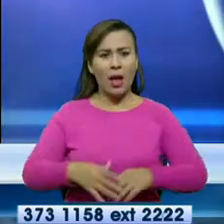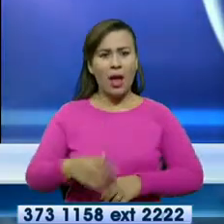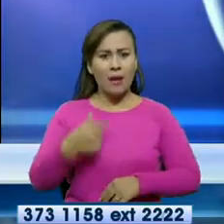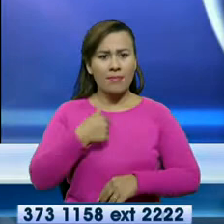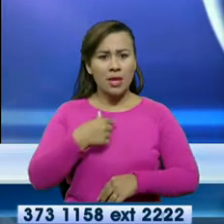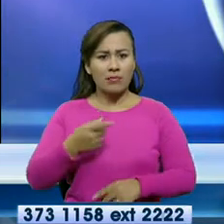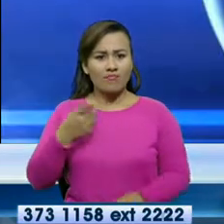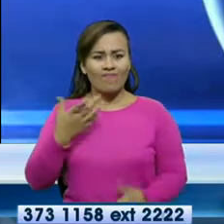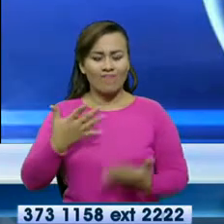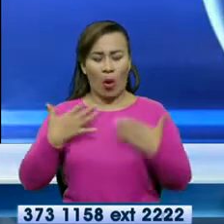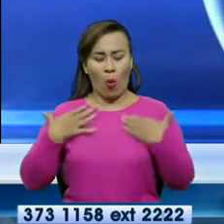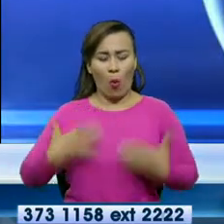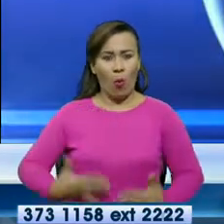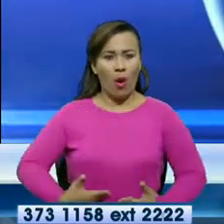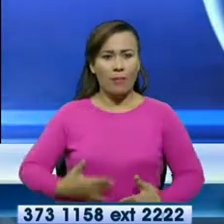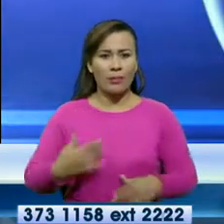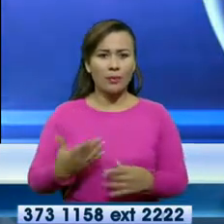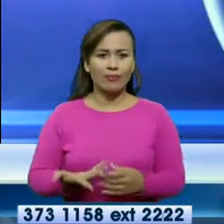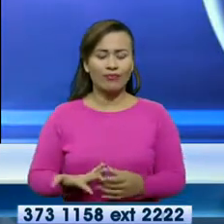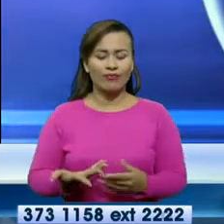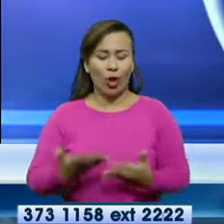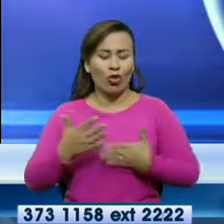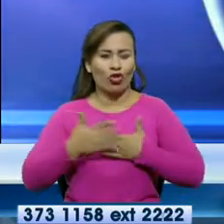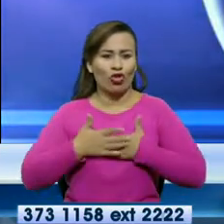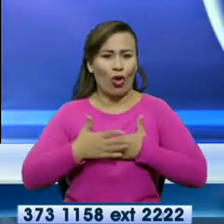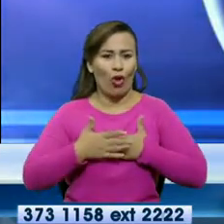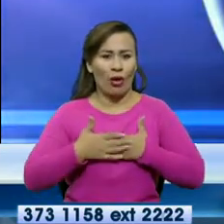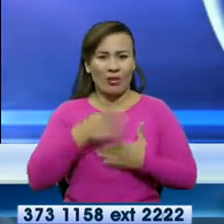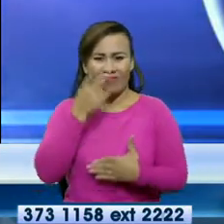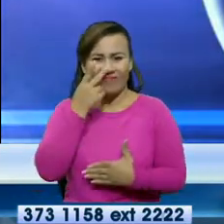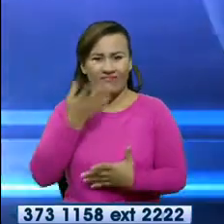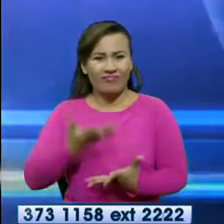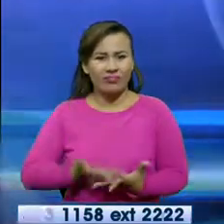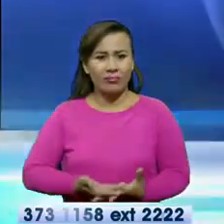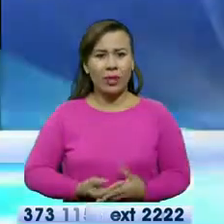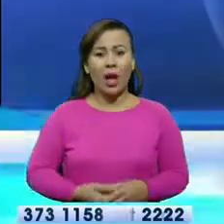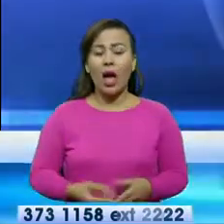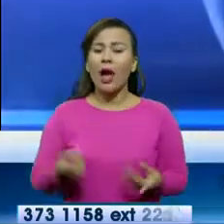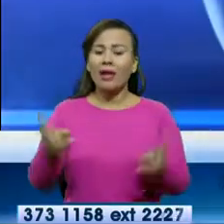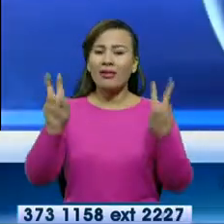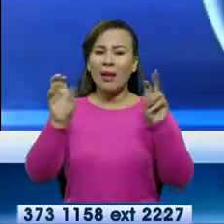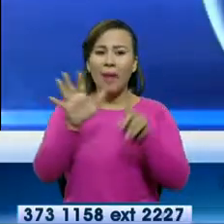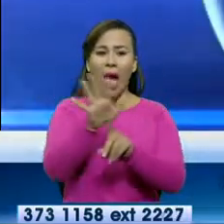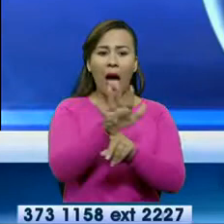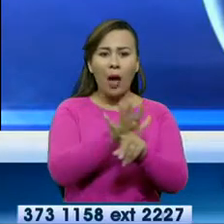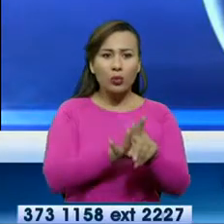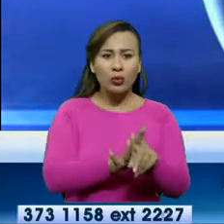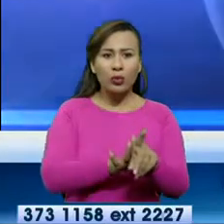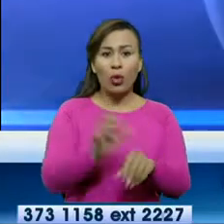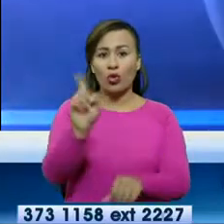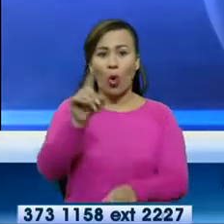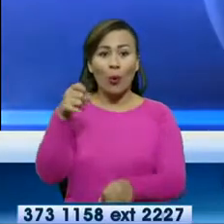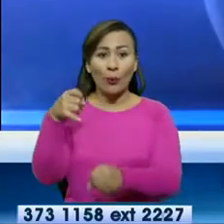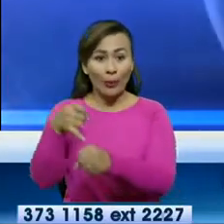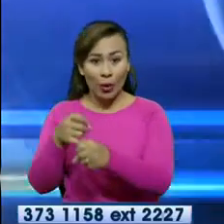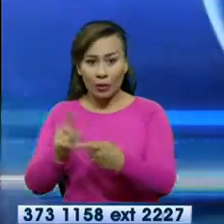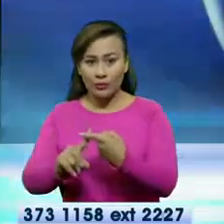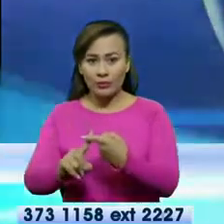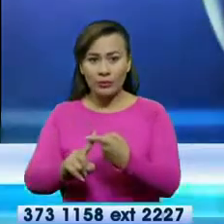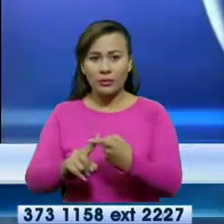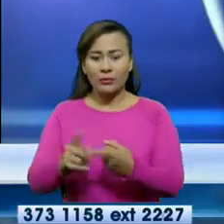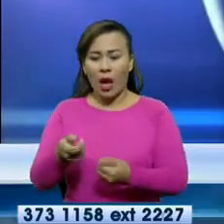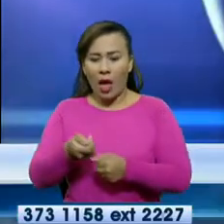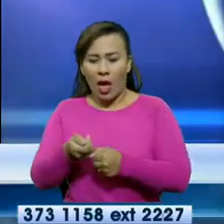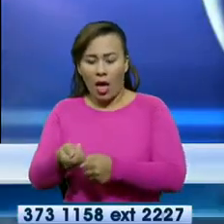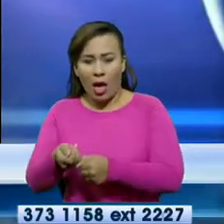obscenos que estaba haciendo el ciudadano en ese momento. El delito es abuso sexual, no es violación ni tampoco acoso sexual.